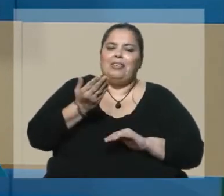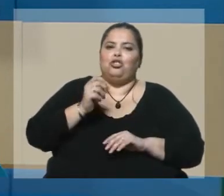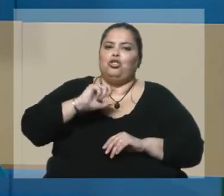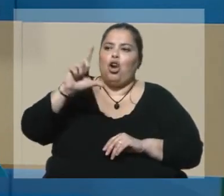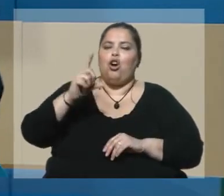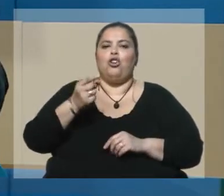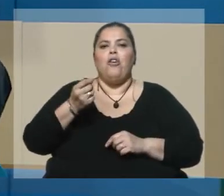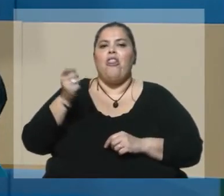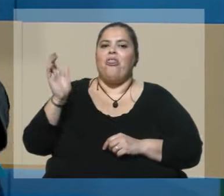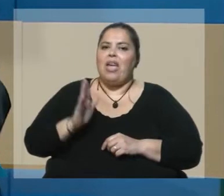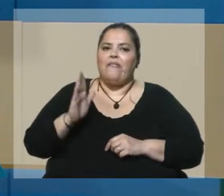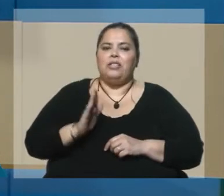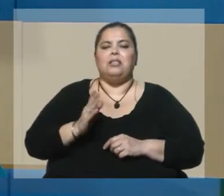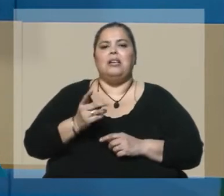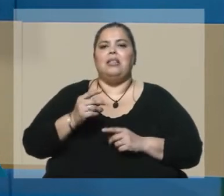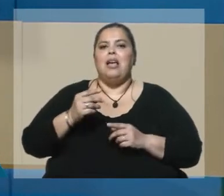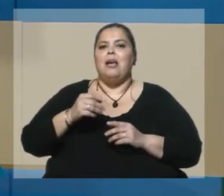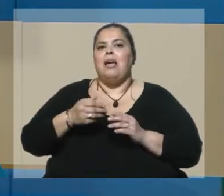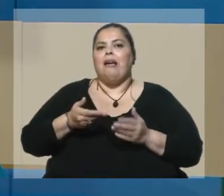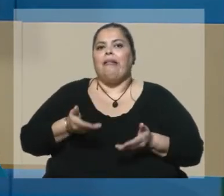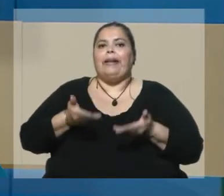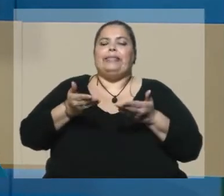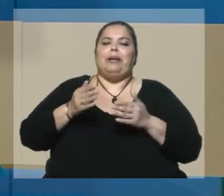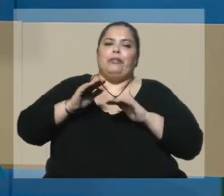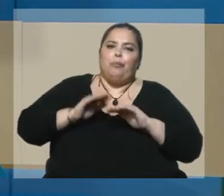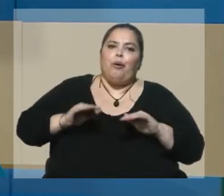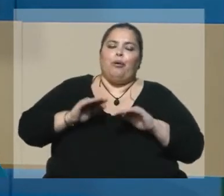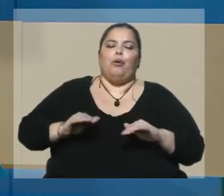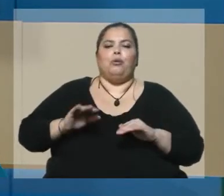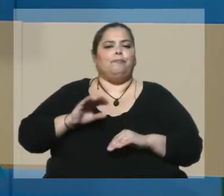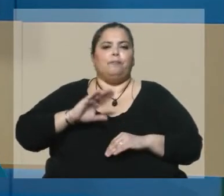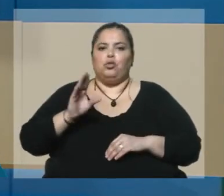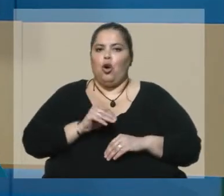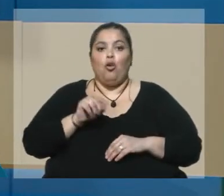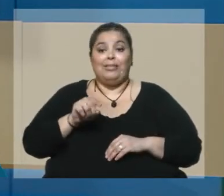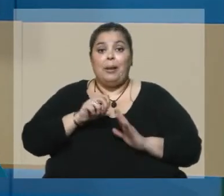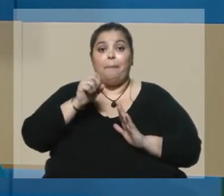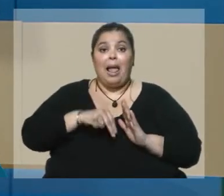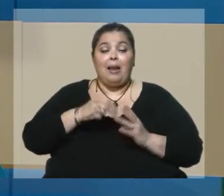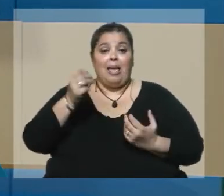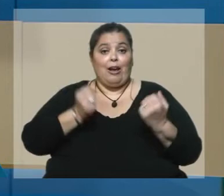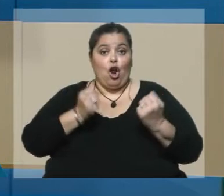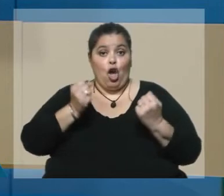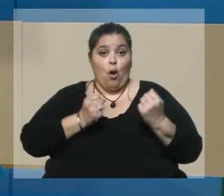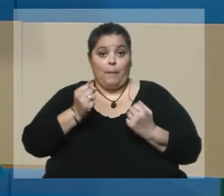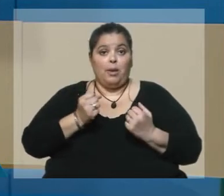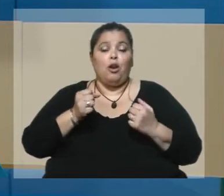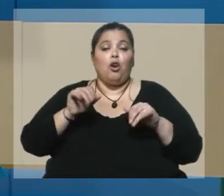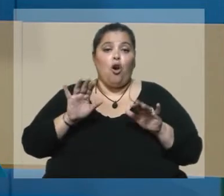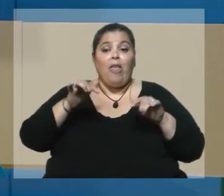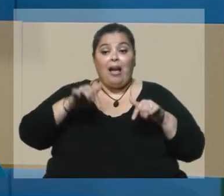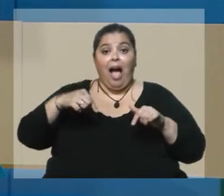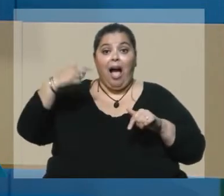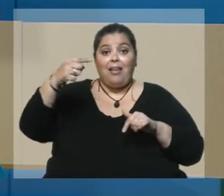crecimiento relativamente bajo En definitiva el plan económico Si se quiere llamarle plan de acá